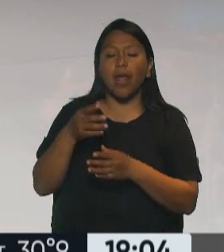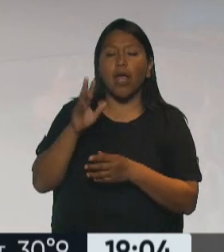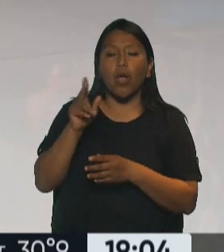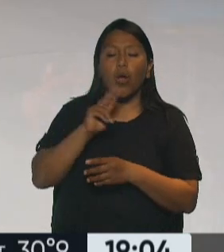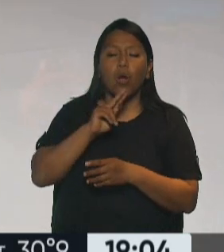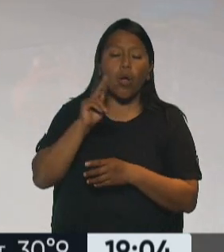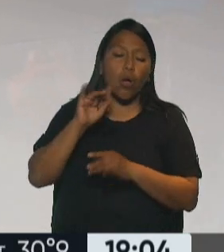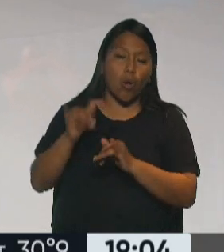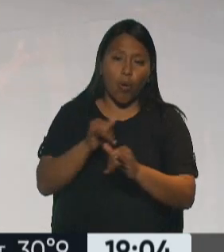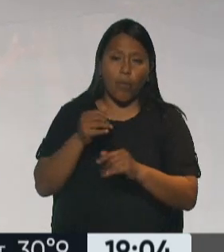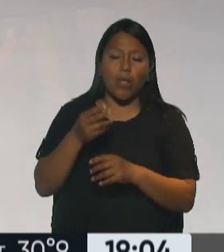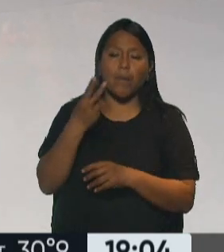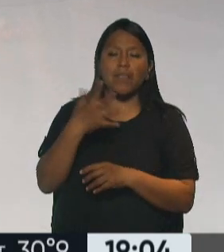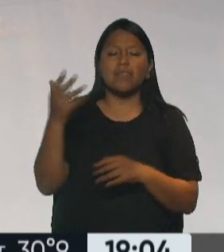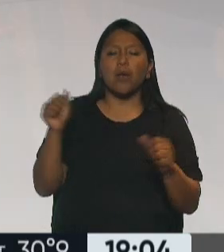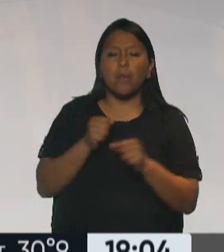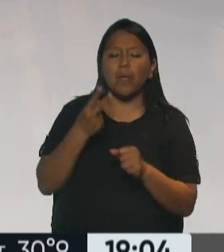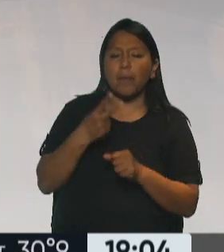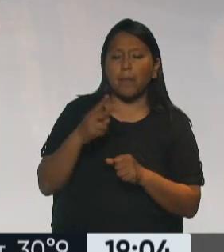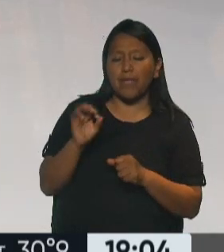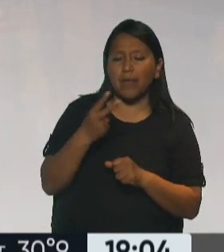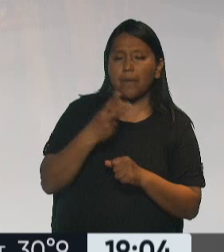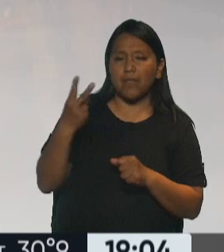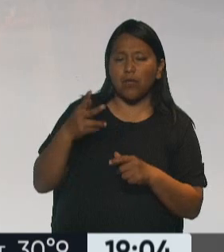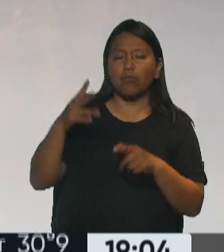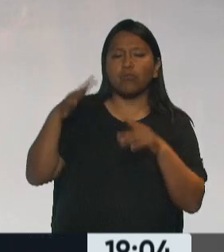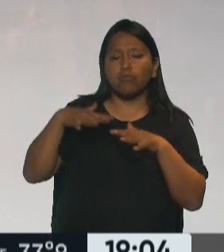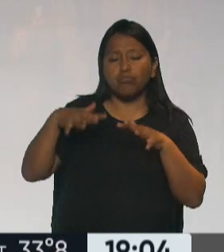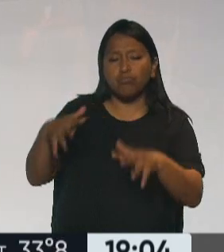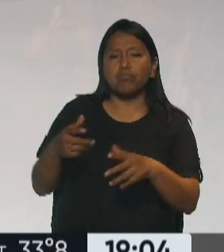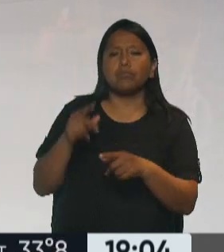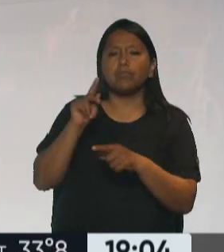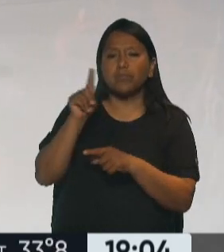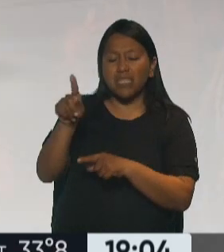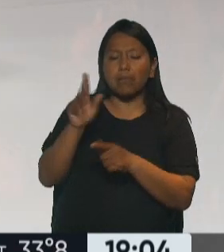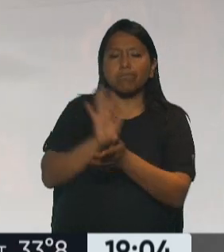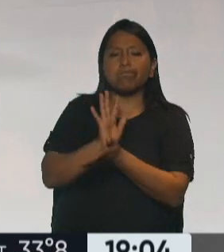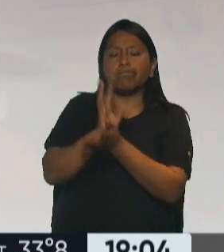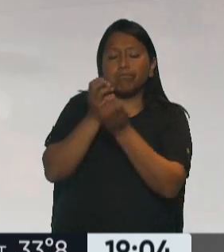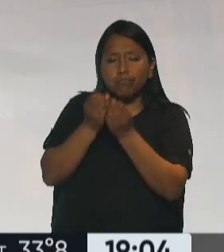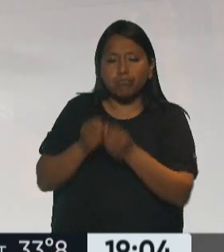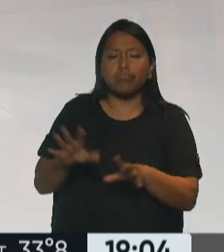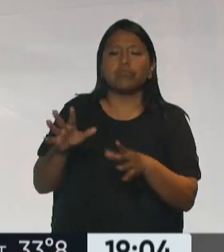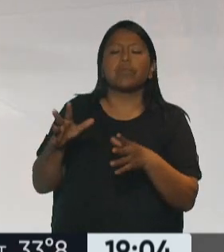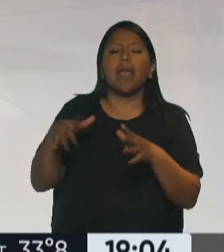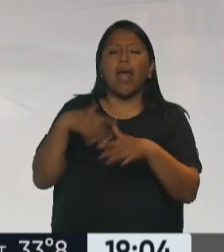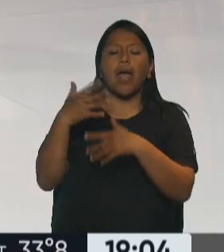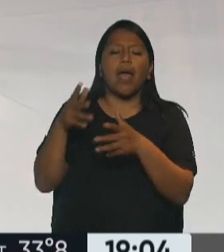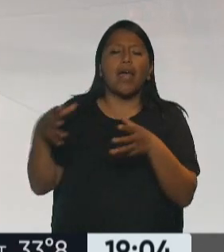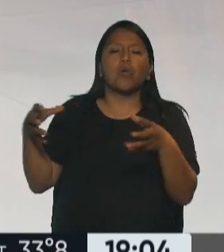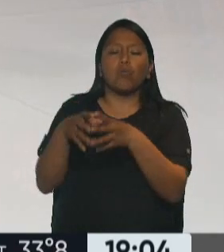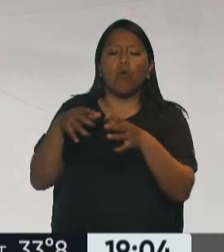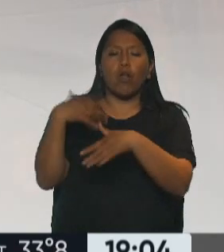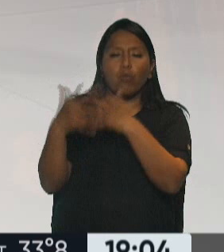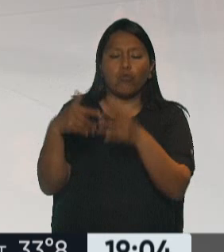el 25 de mayo del 2022, una marcha de antorchas, y ese fue el nacimiento de esta Revolución Federal. Entre otras